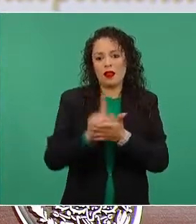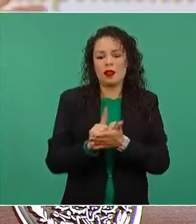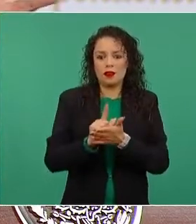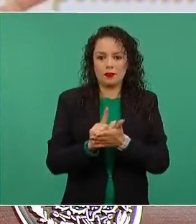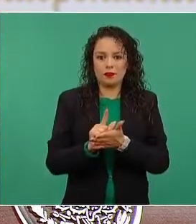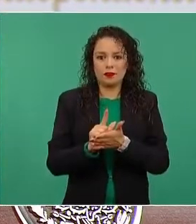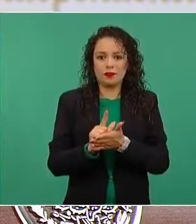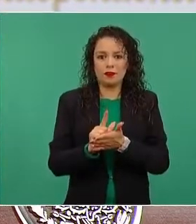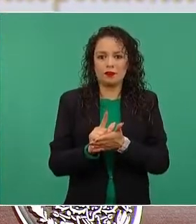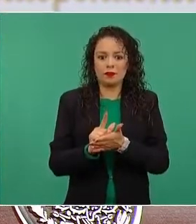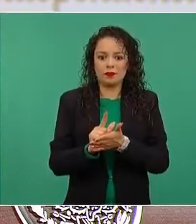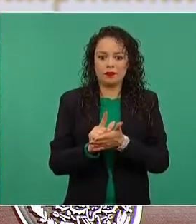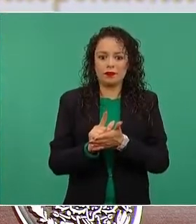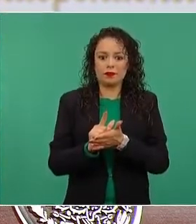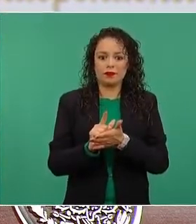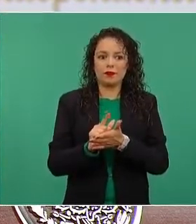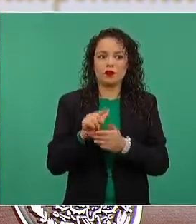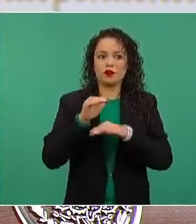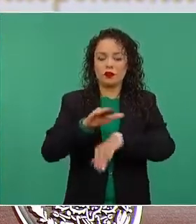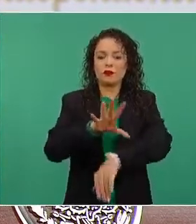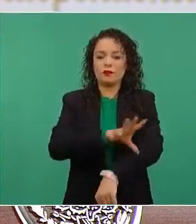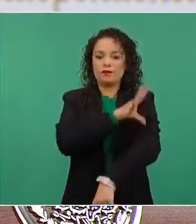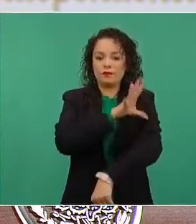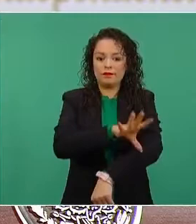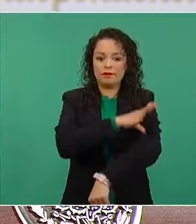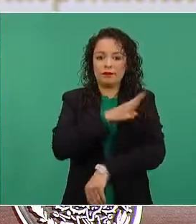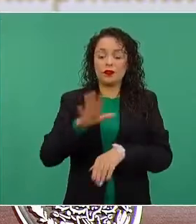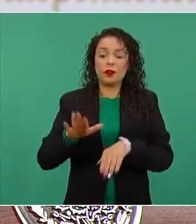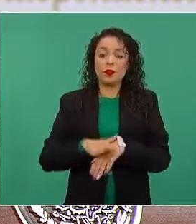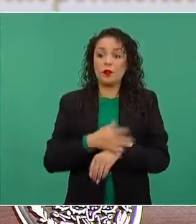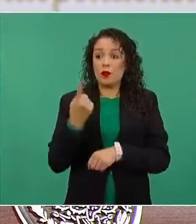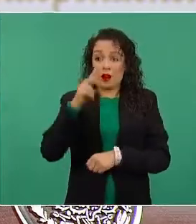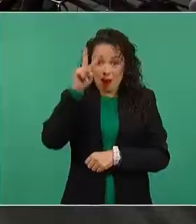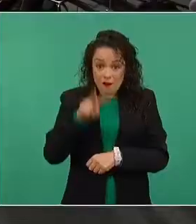porque la gente no estaba informada y como